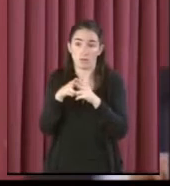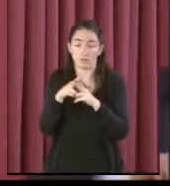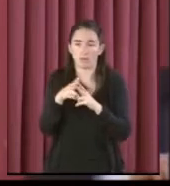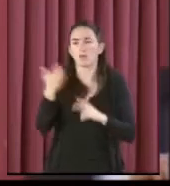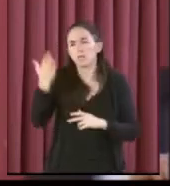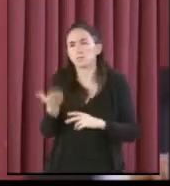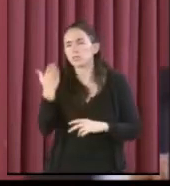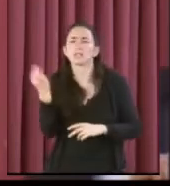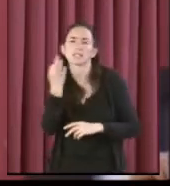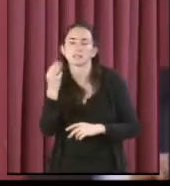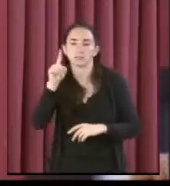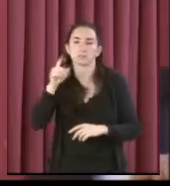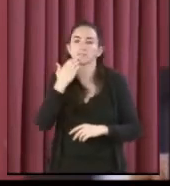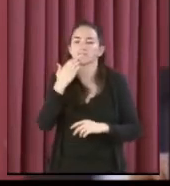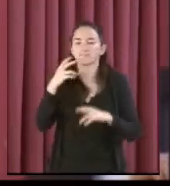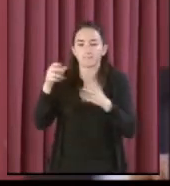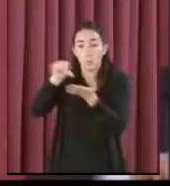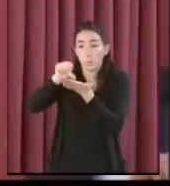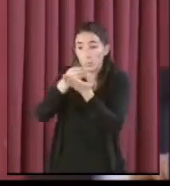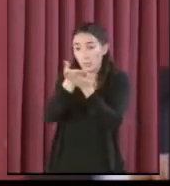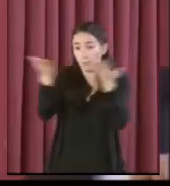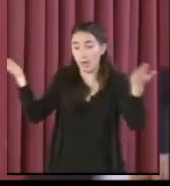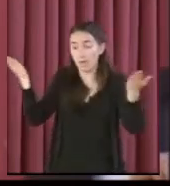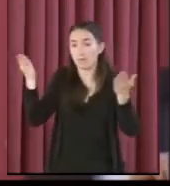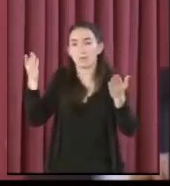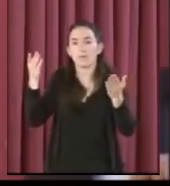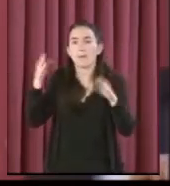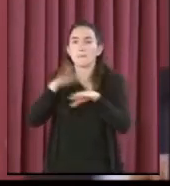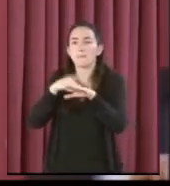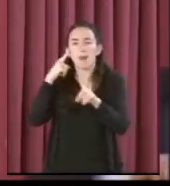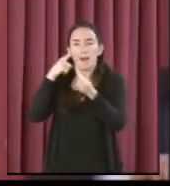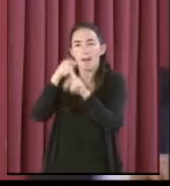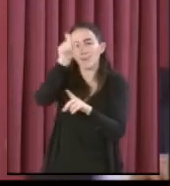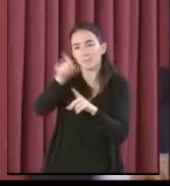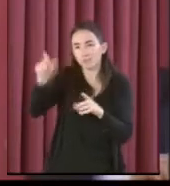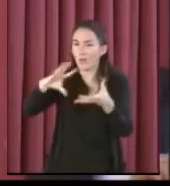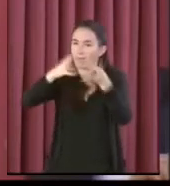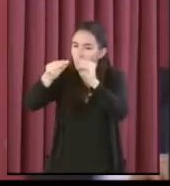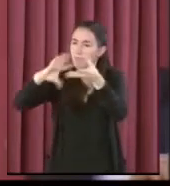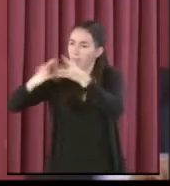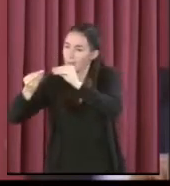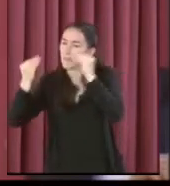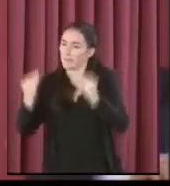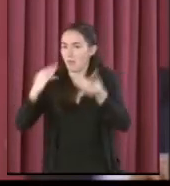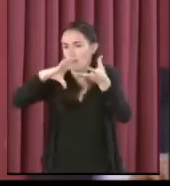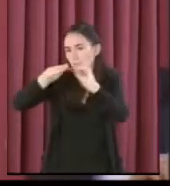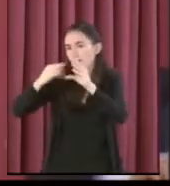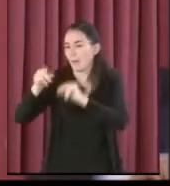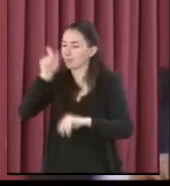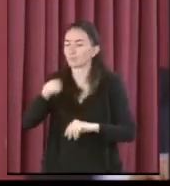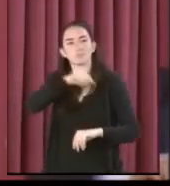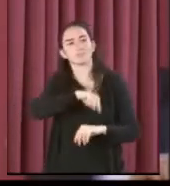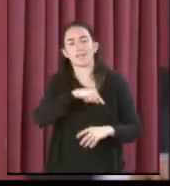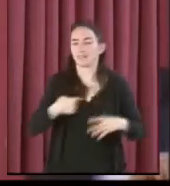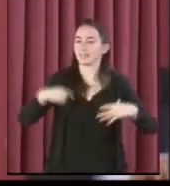también promover el desarrollo de una ciudad diseñada a la medida de las personas, a escala humana, donde las personas se sienten